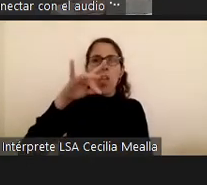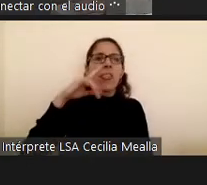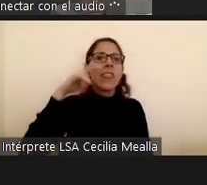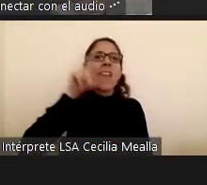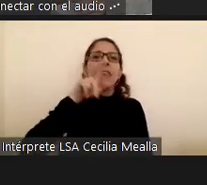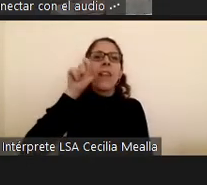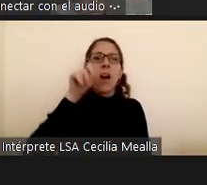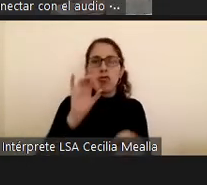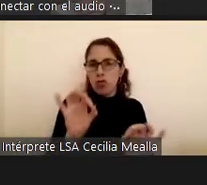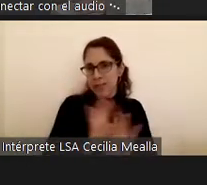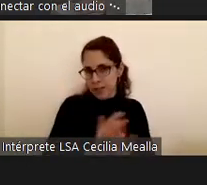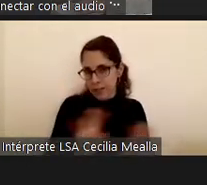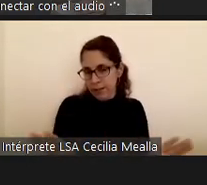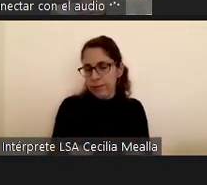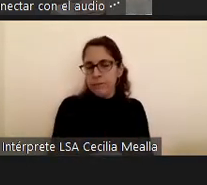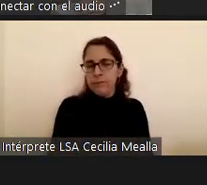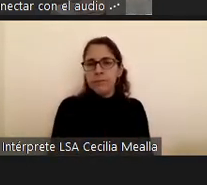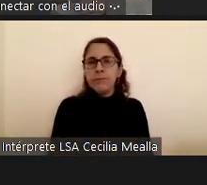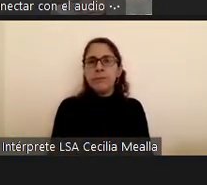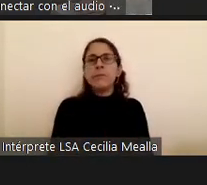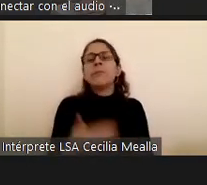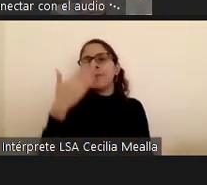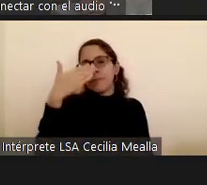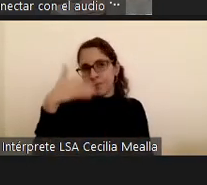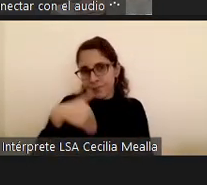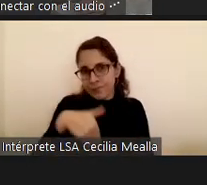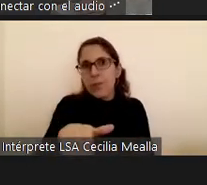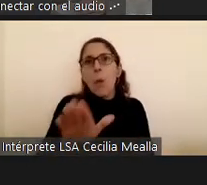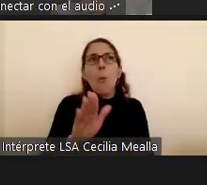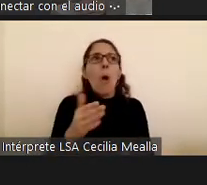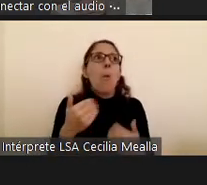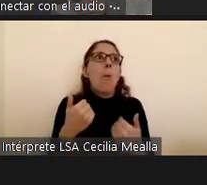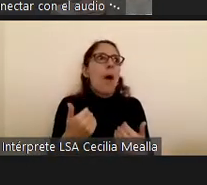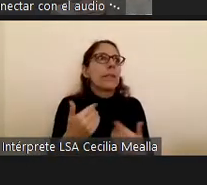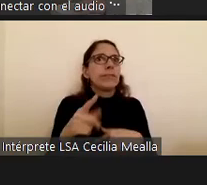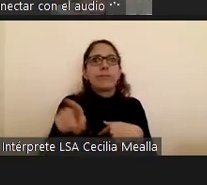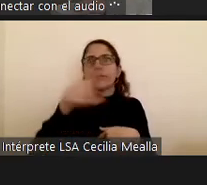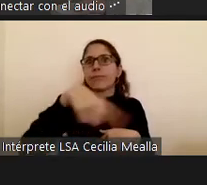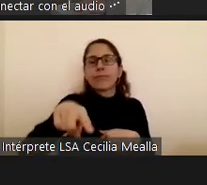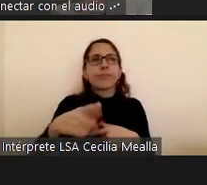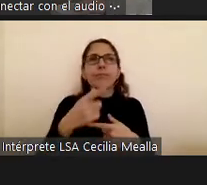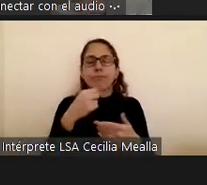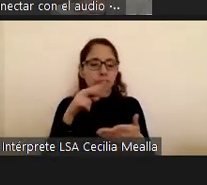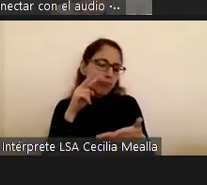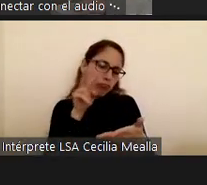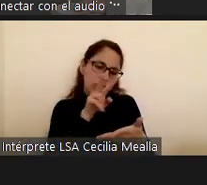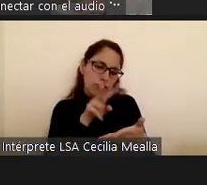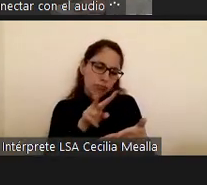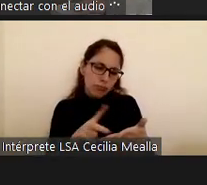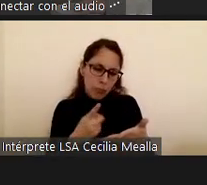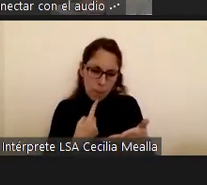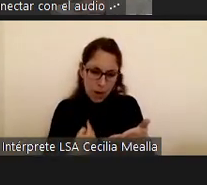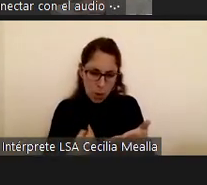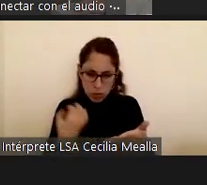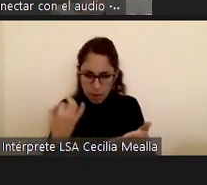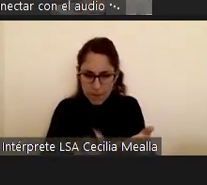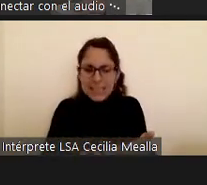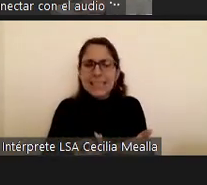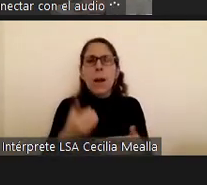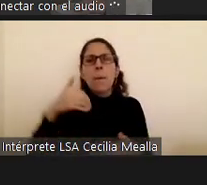Después digamos, si se encuentran en algún momento con una pregunta que ya ahí pide que digan cuál es el